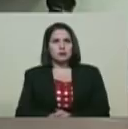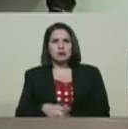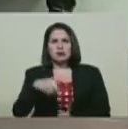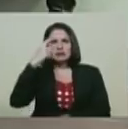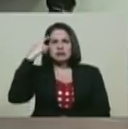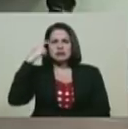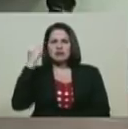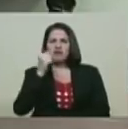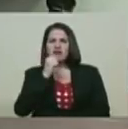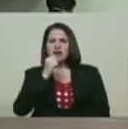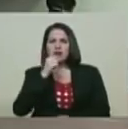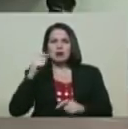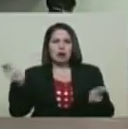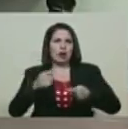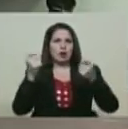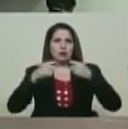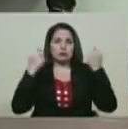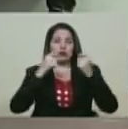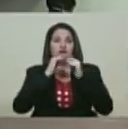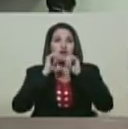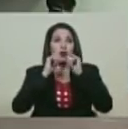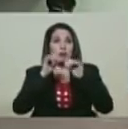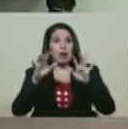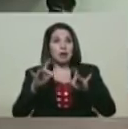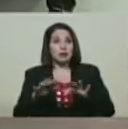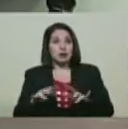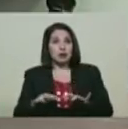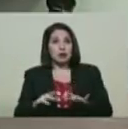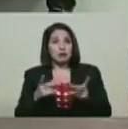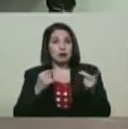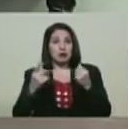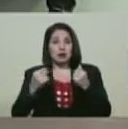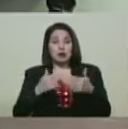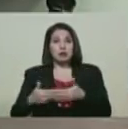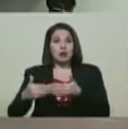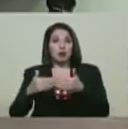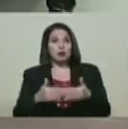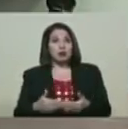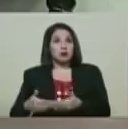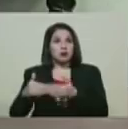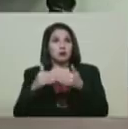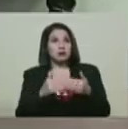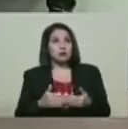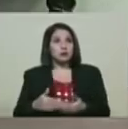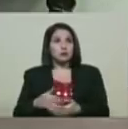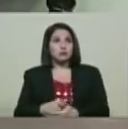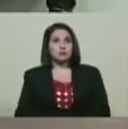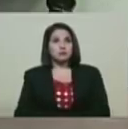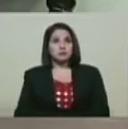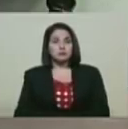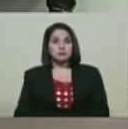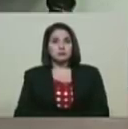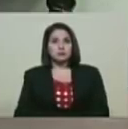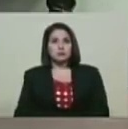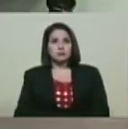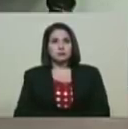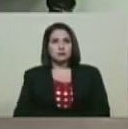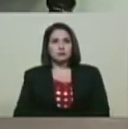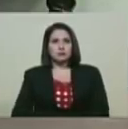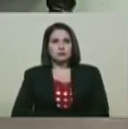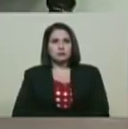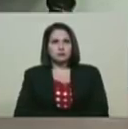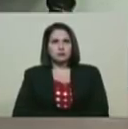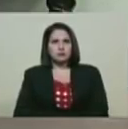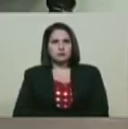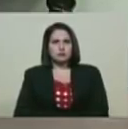Bloomberg es la agencia informática, financiera, estadounidense. Tiene un canal aquí, aquí yo lo veo